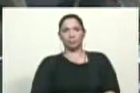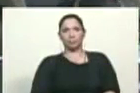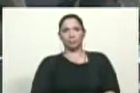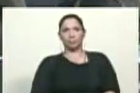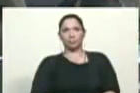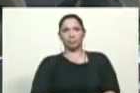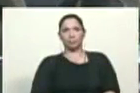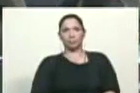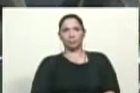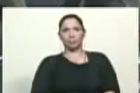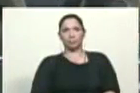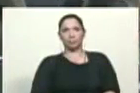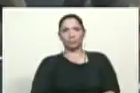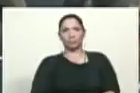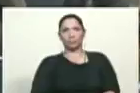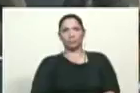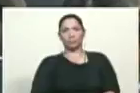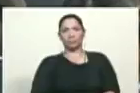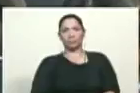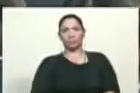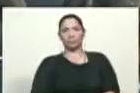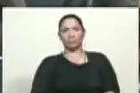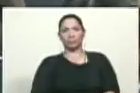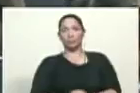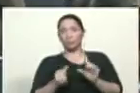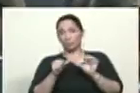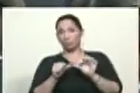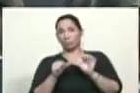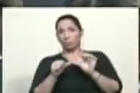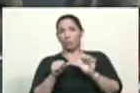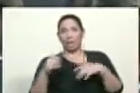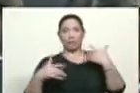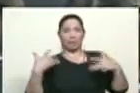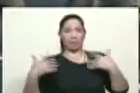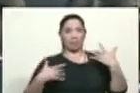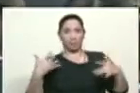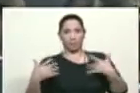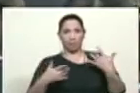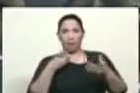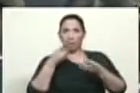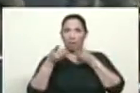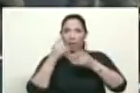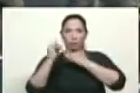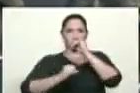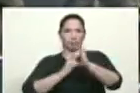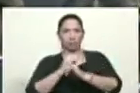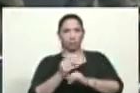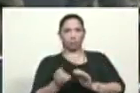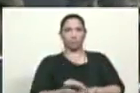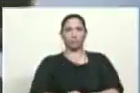Bueno. Saludamos al canciller Jorge Reaza, que va a seguir en sus actividades de diálogo internacional.